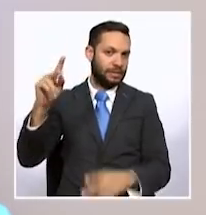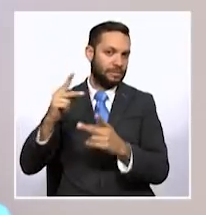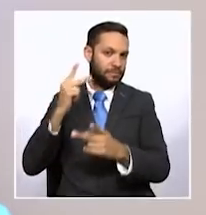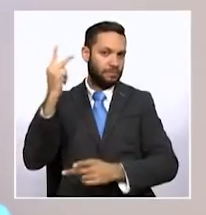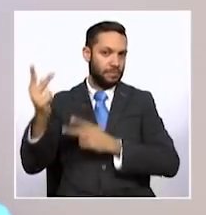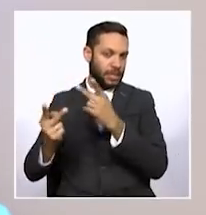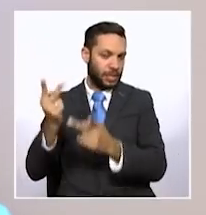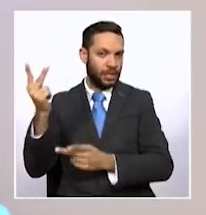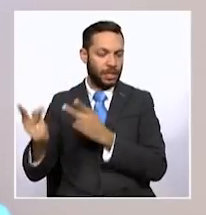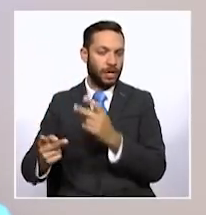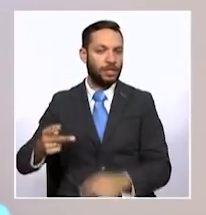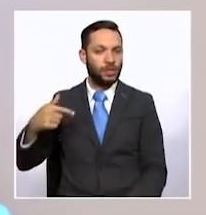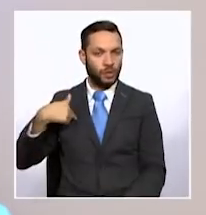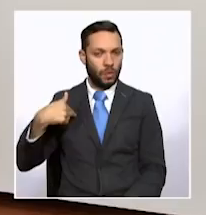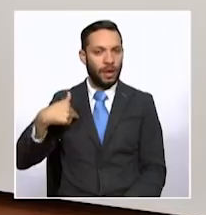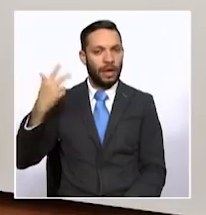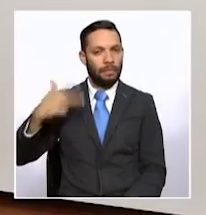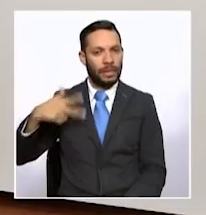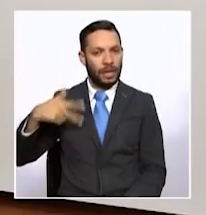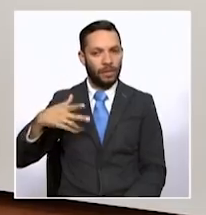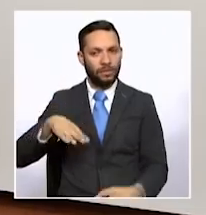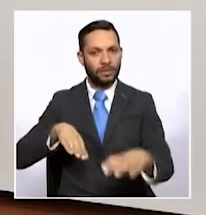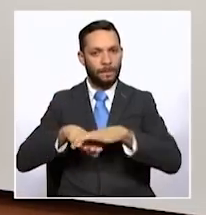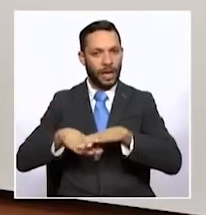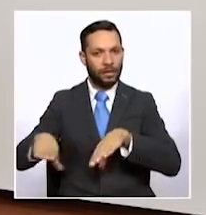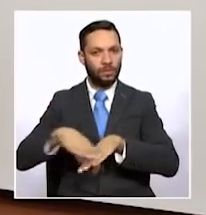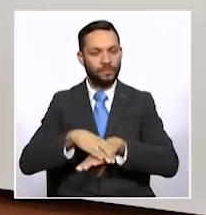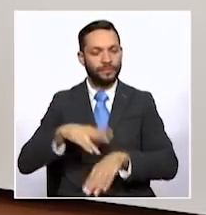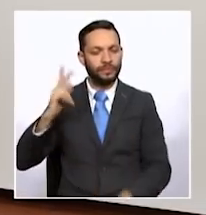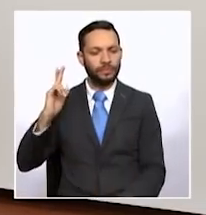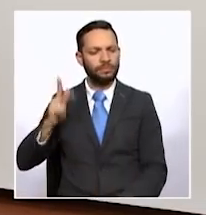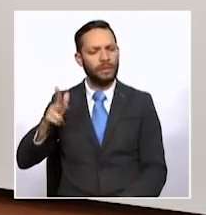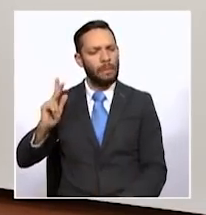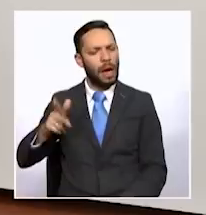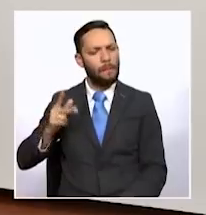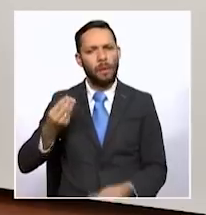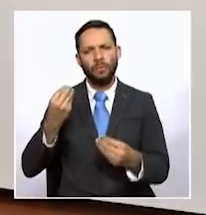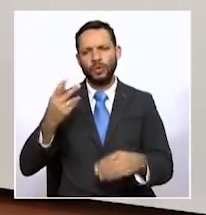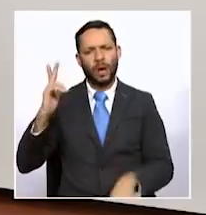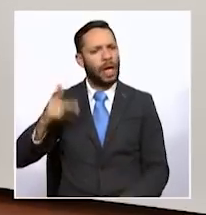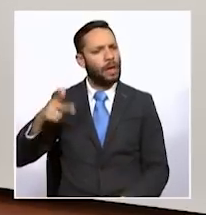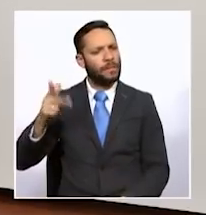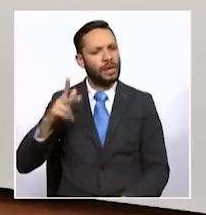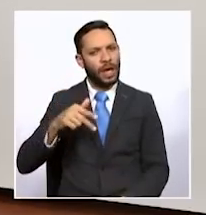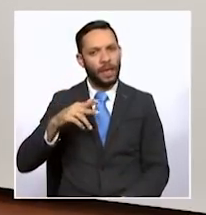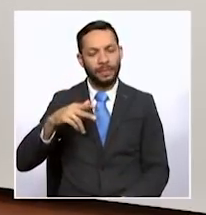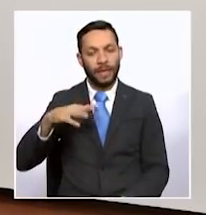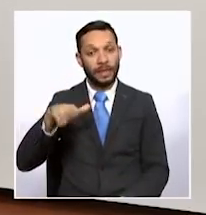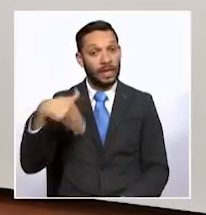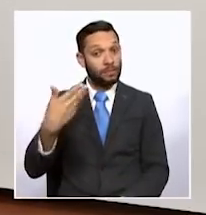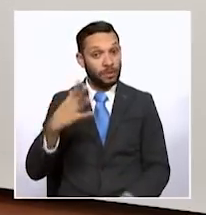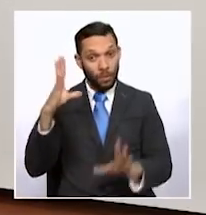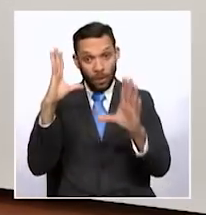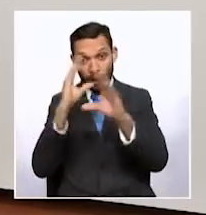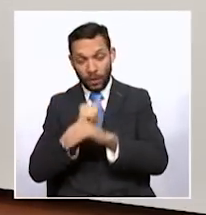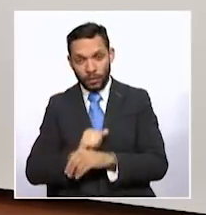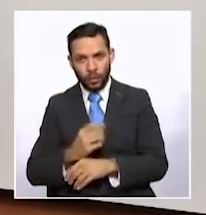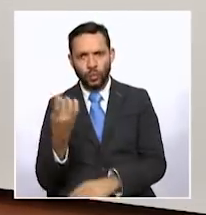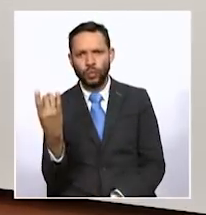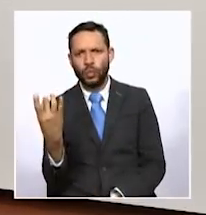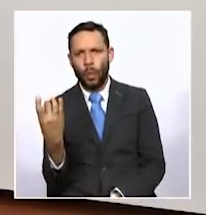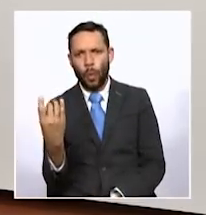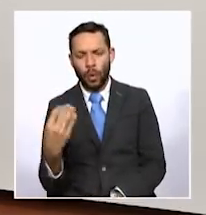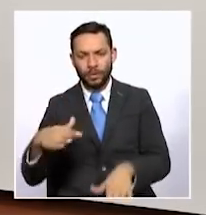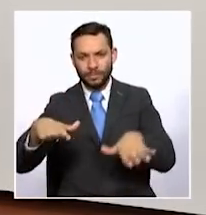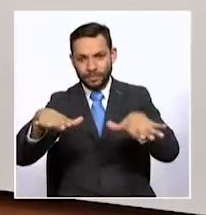zapatos inapropiados. Y llegué con un dolor severo en un pie, y yo con el dolor severo en el pie, en un juanete,